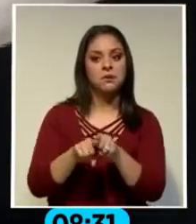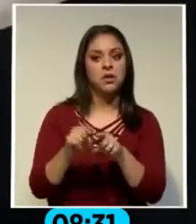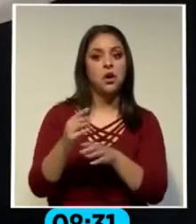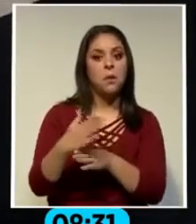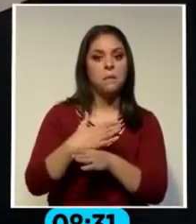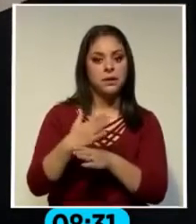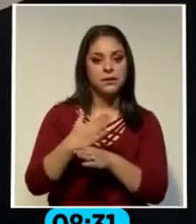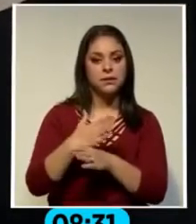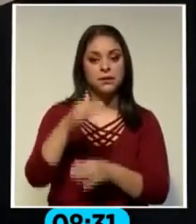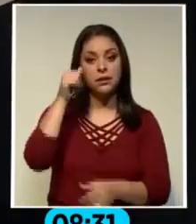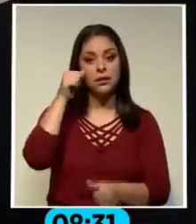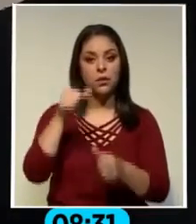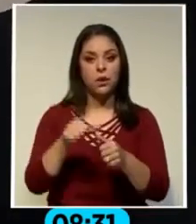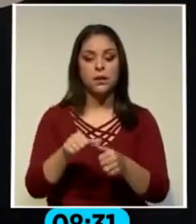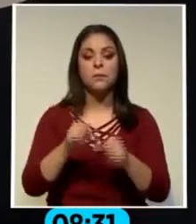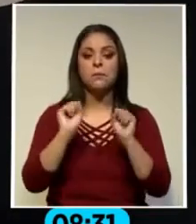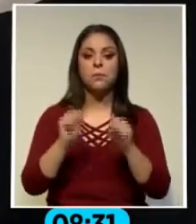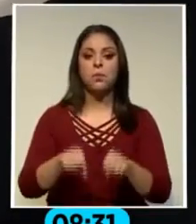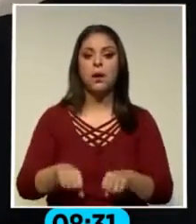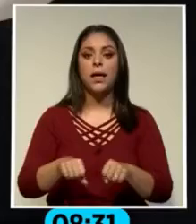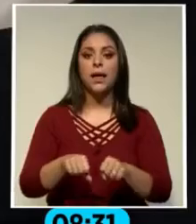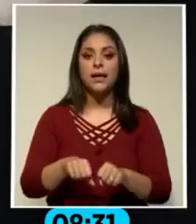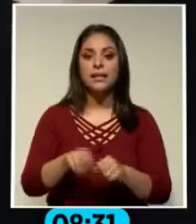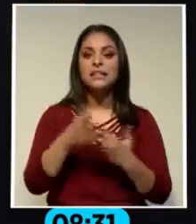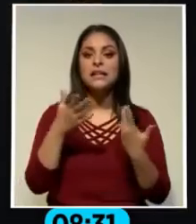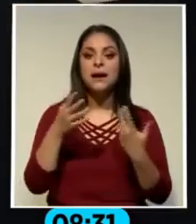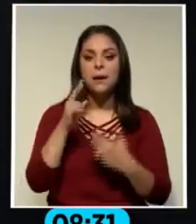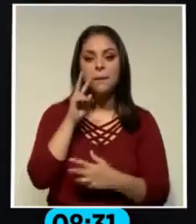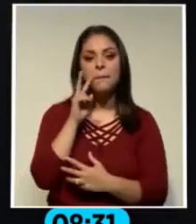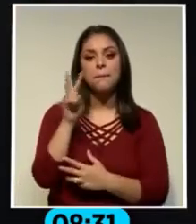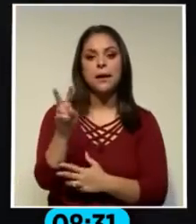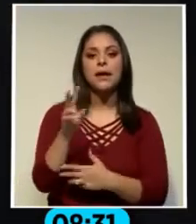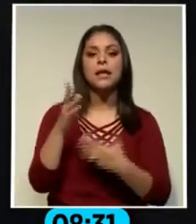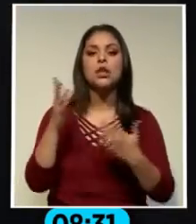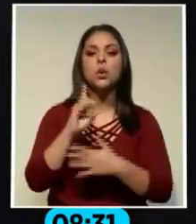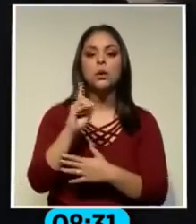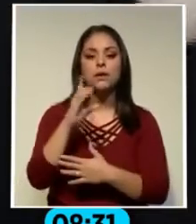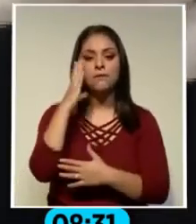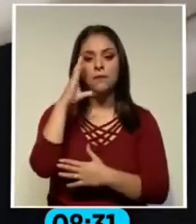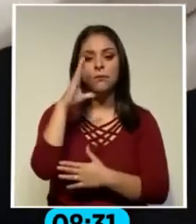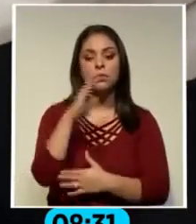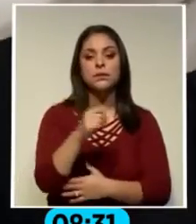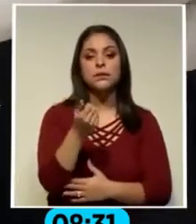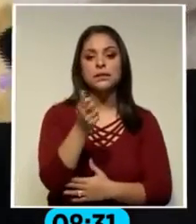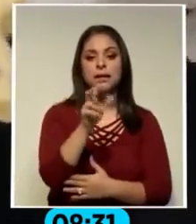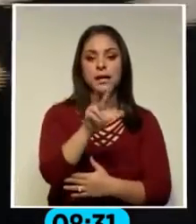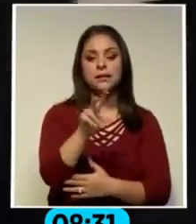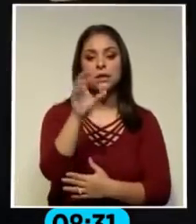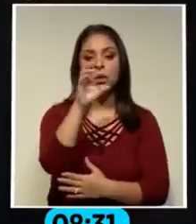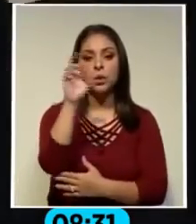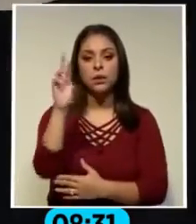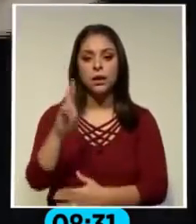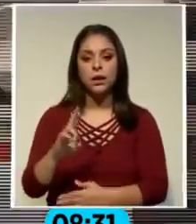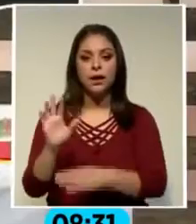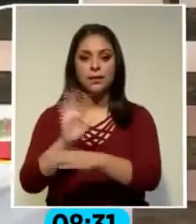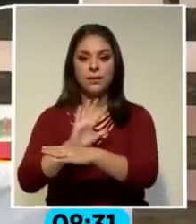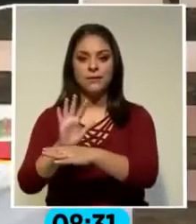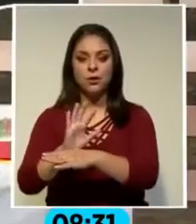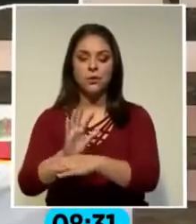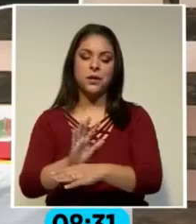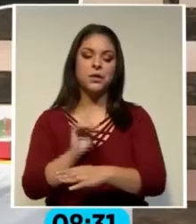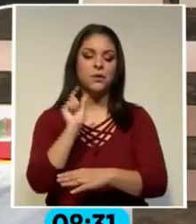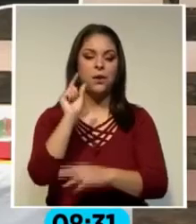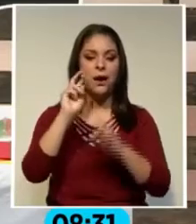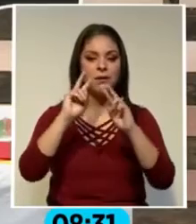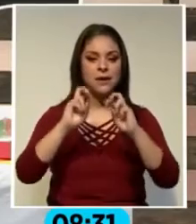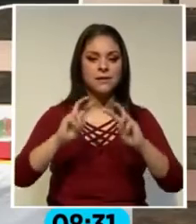también recuerden que pueden seguirnos a través de 13 Costa Rica Televisión, que yo ya casi voy a revisar qué viene por ahí.